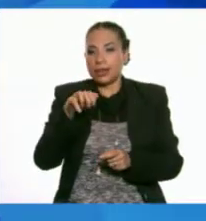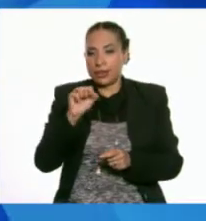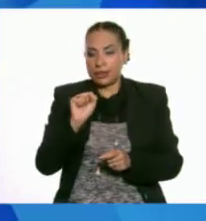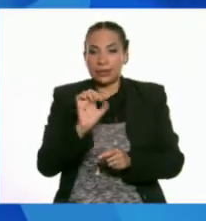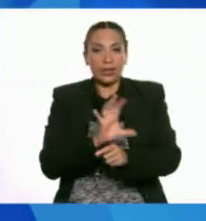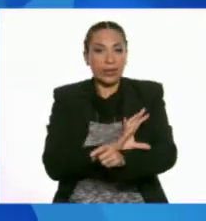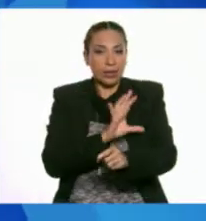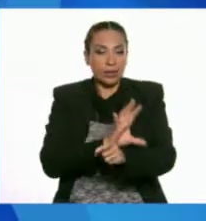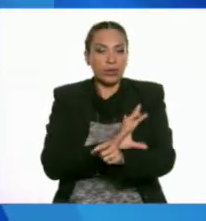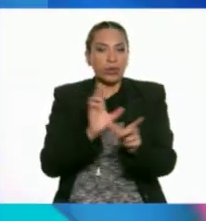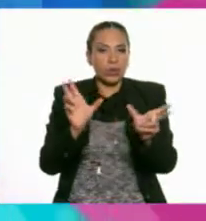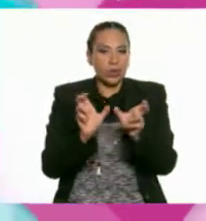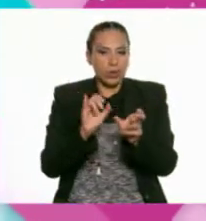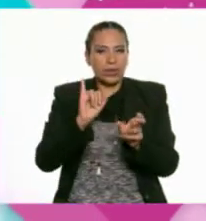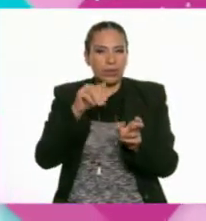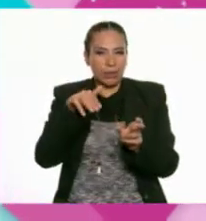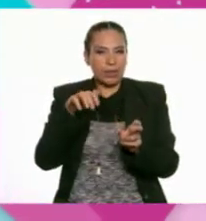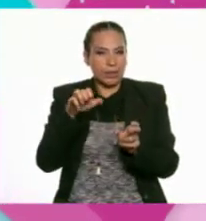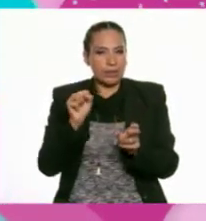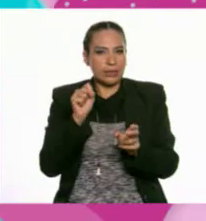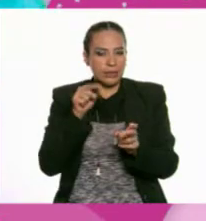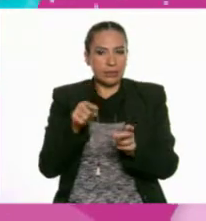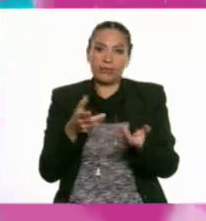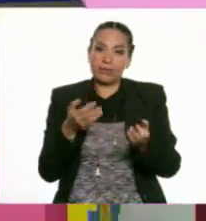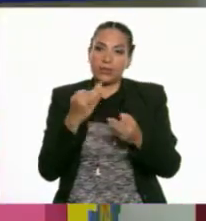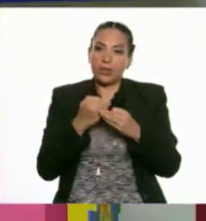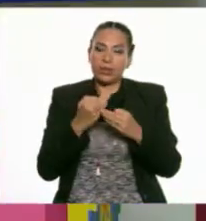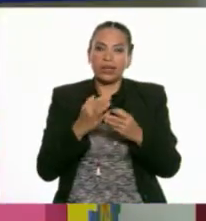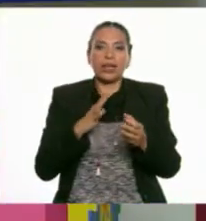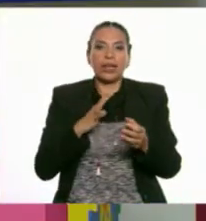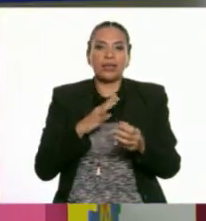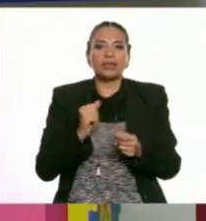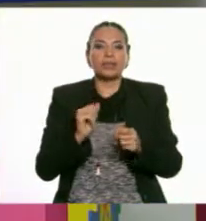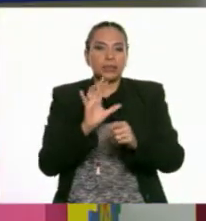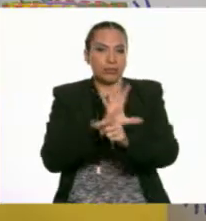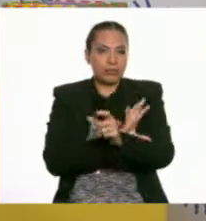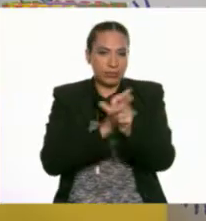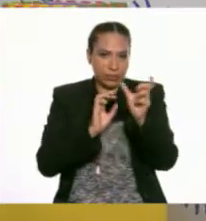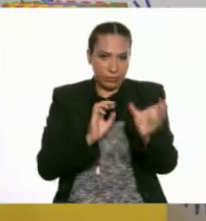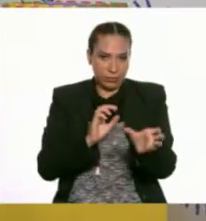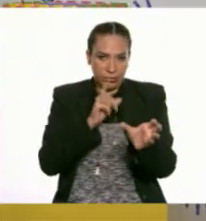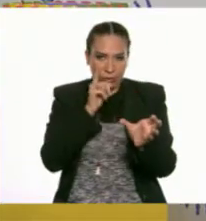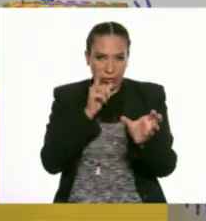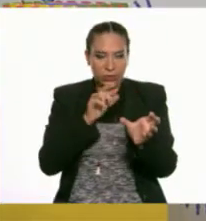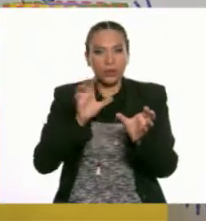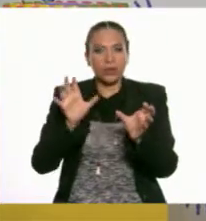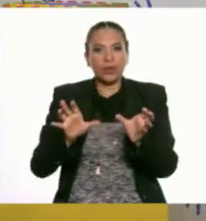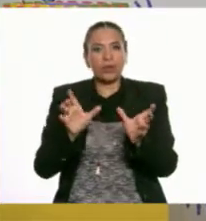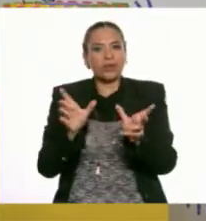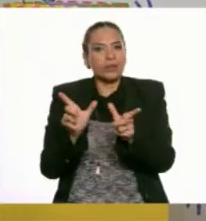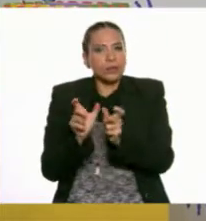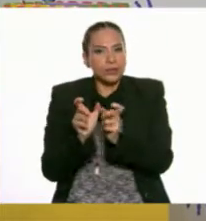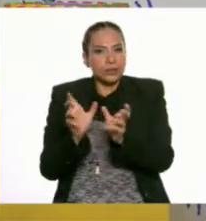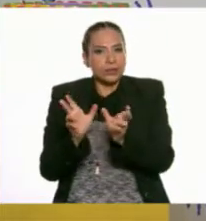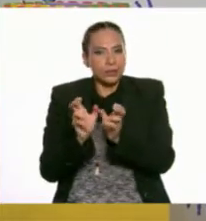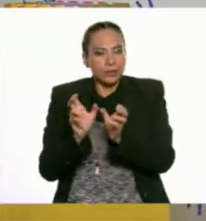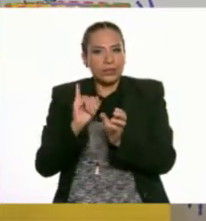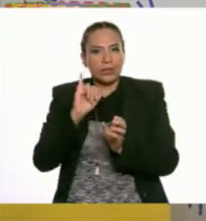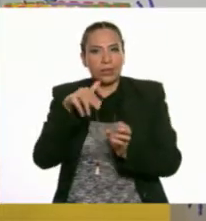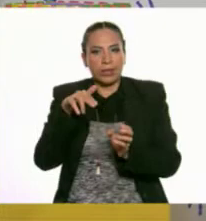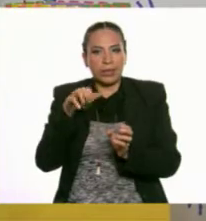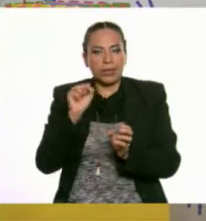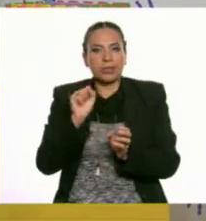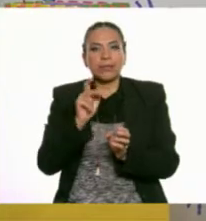¡Los electroimanes! Los electroimanes, ya te estamos juntando electricidad con los imanes. Entonces,